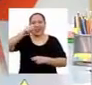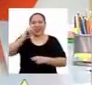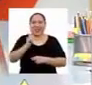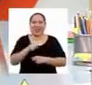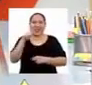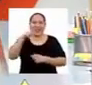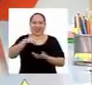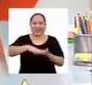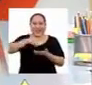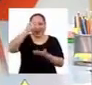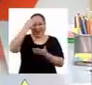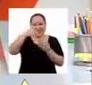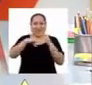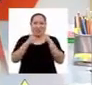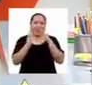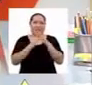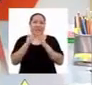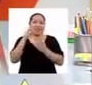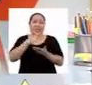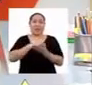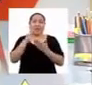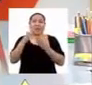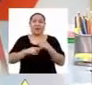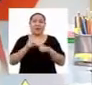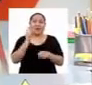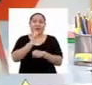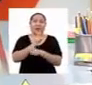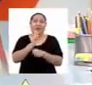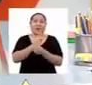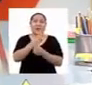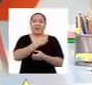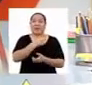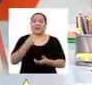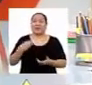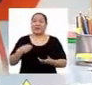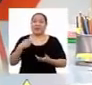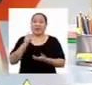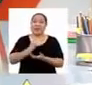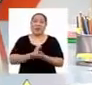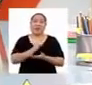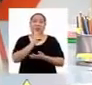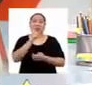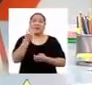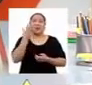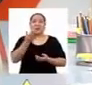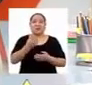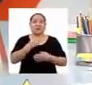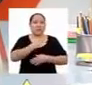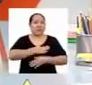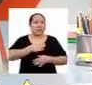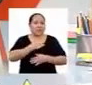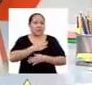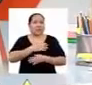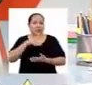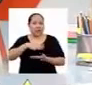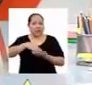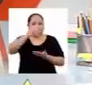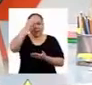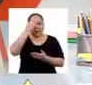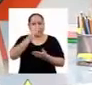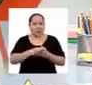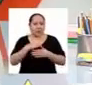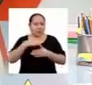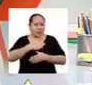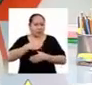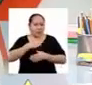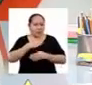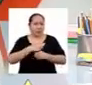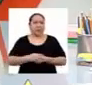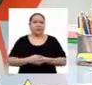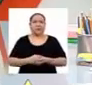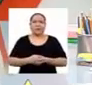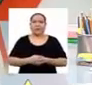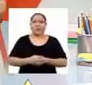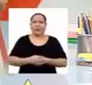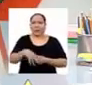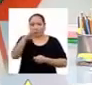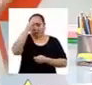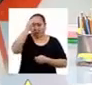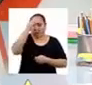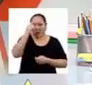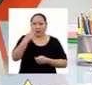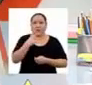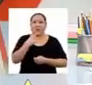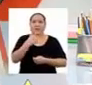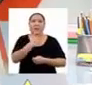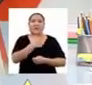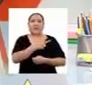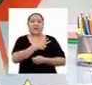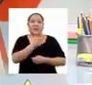Aprendo Casa, el programa educativo del Ministerio de Educación en el que disfrutarás de un aprendizaje entretenido. Así que chicas y chicos de